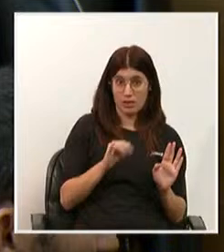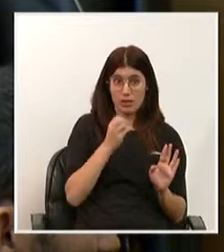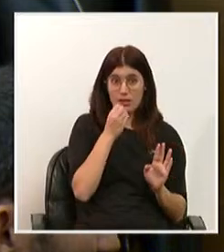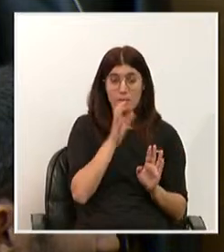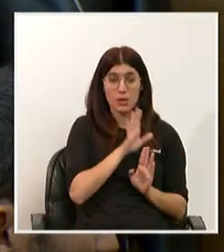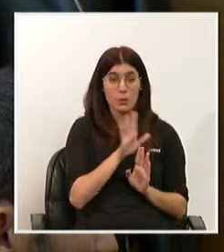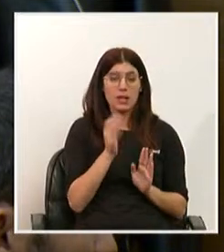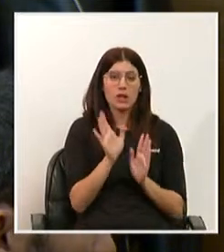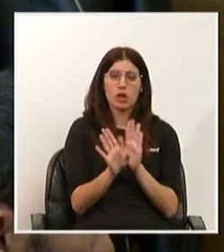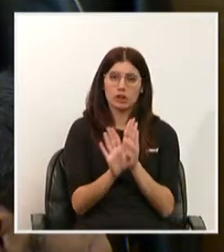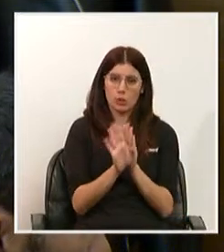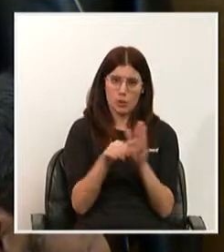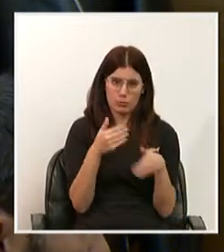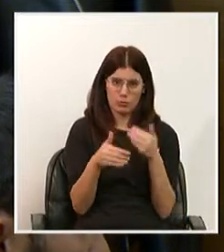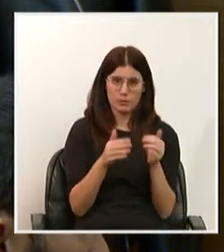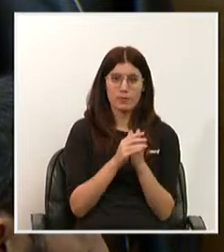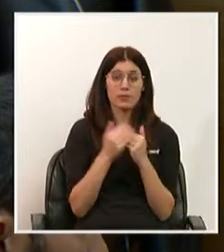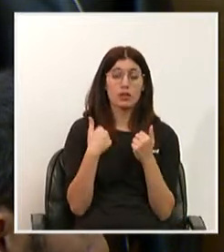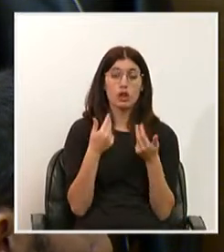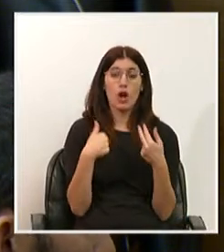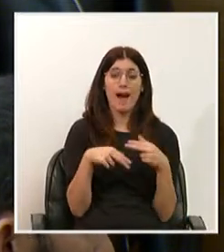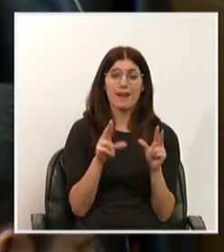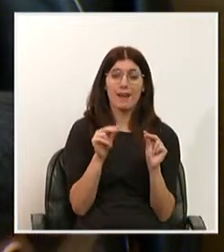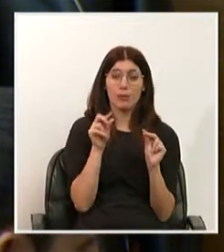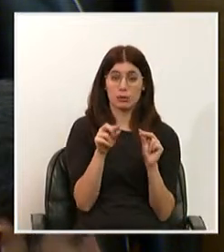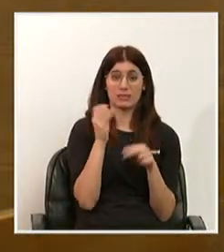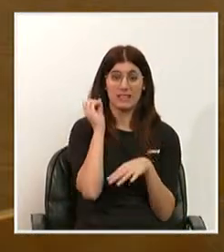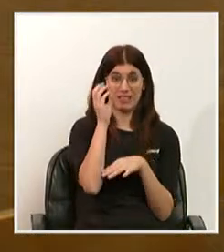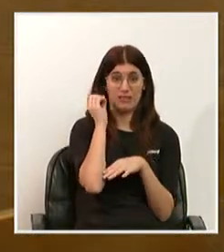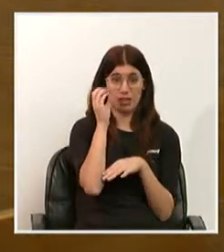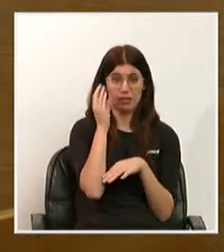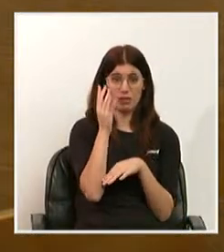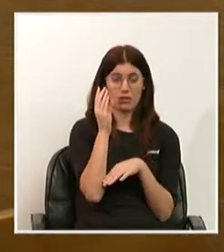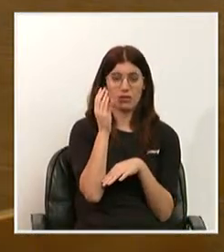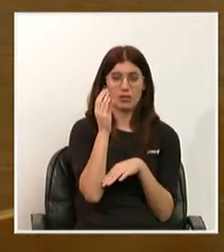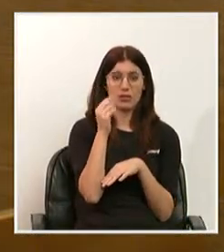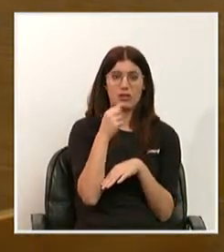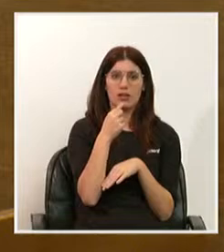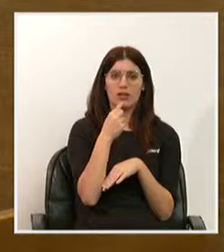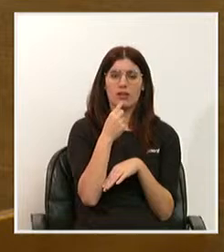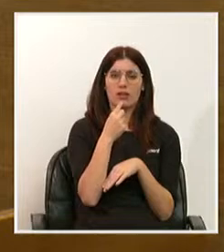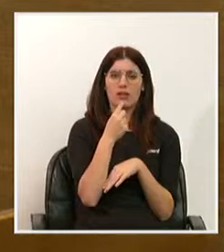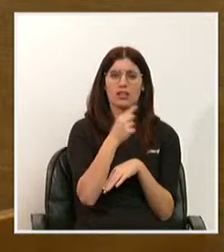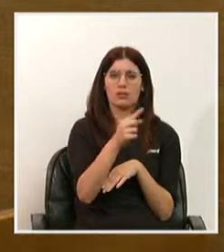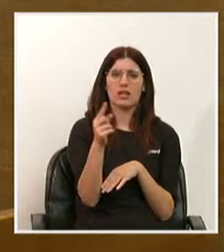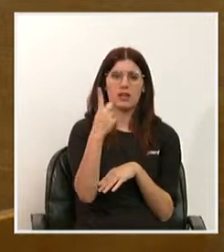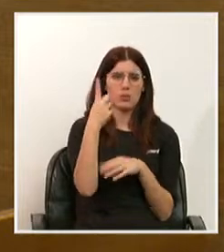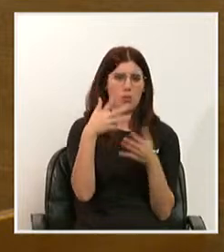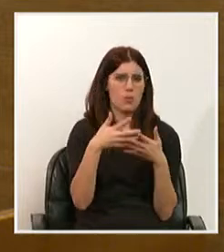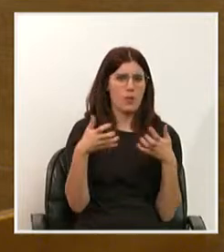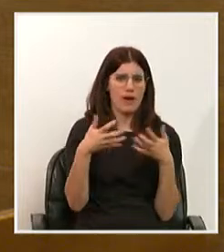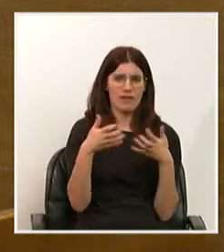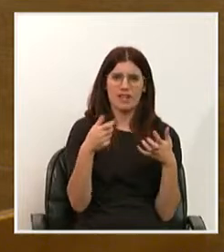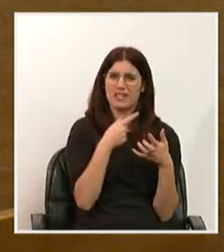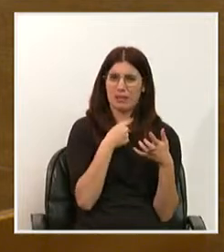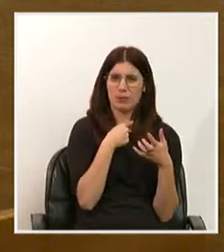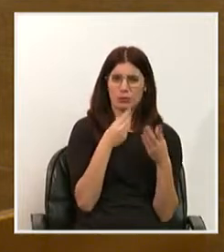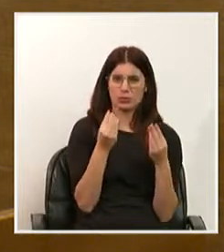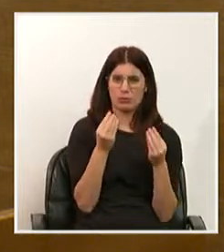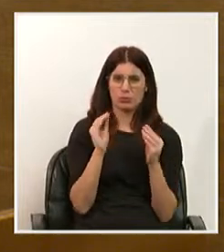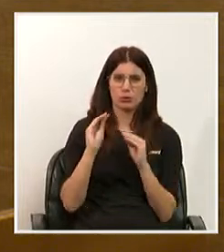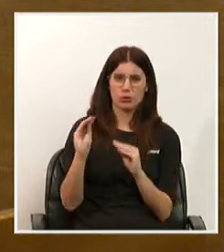pero yo acabar esta interven yar una fras que